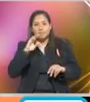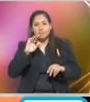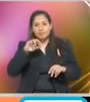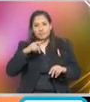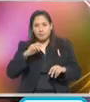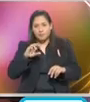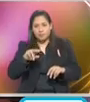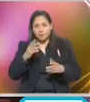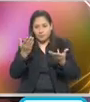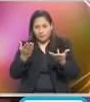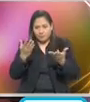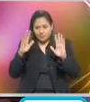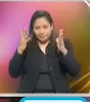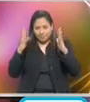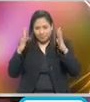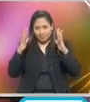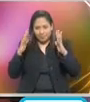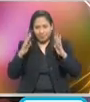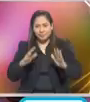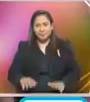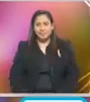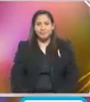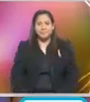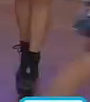ustedes 381 en el intermedio.